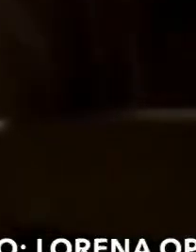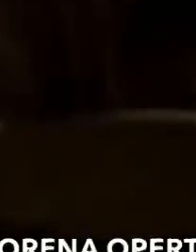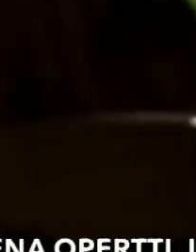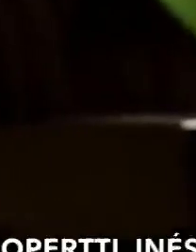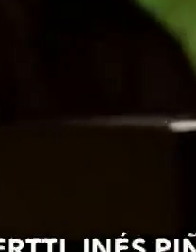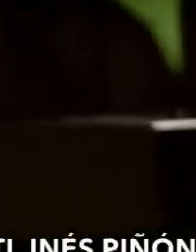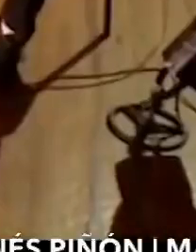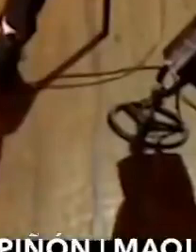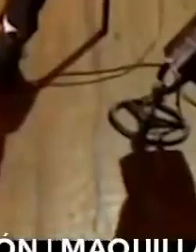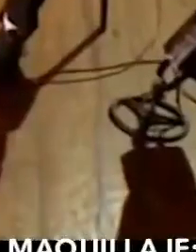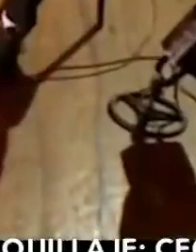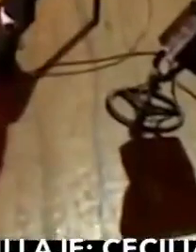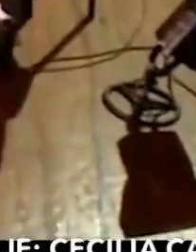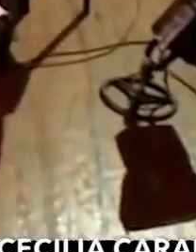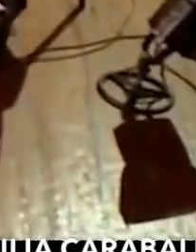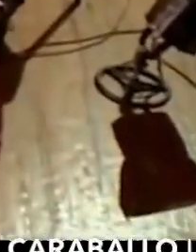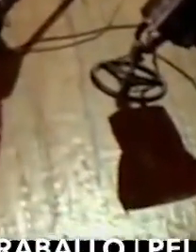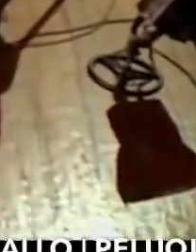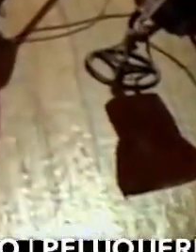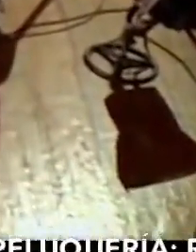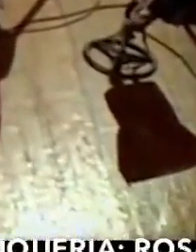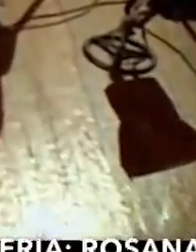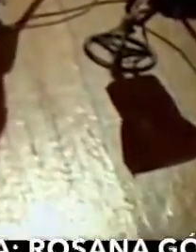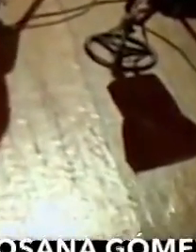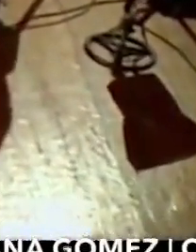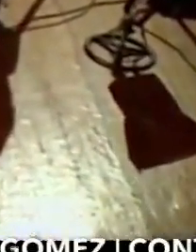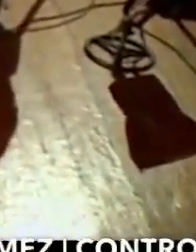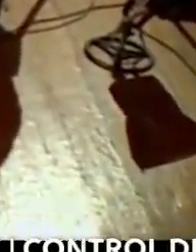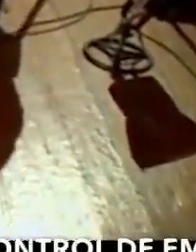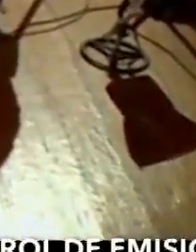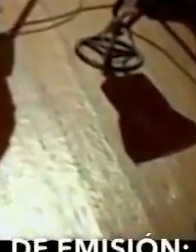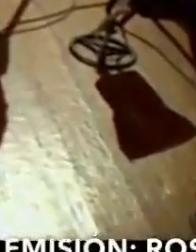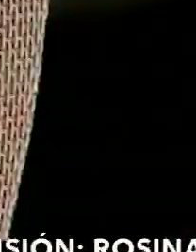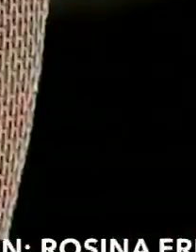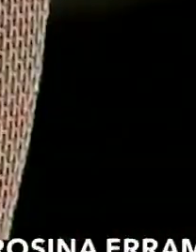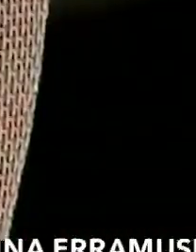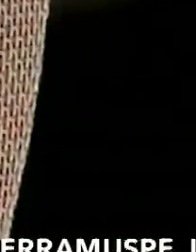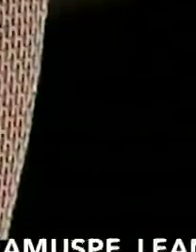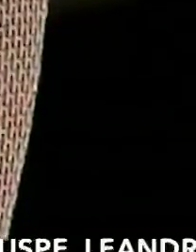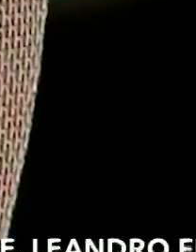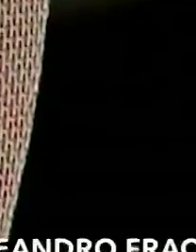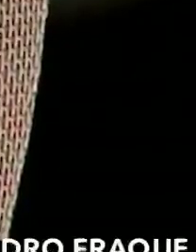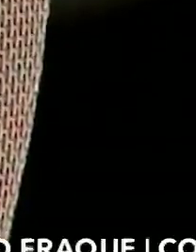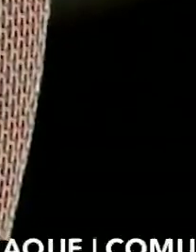tierra y elegir el hombre más hermoso para